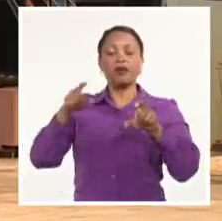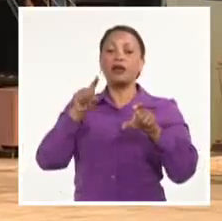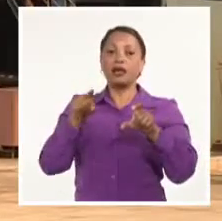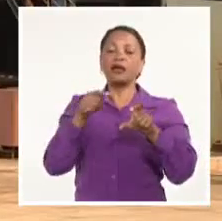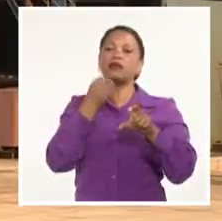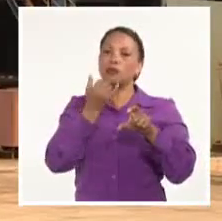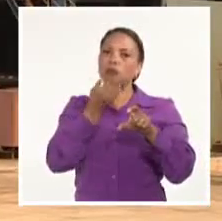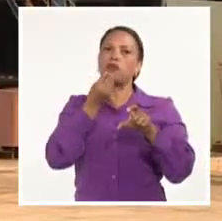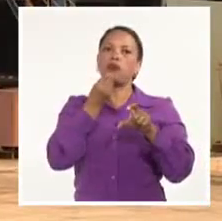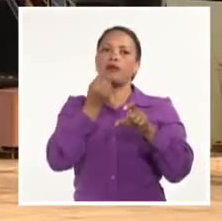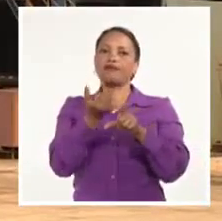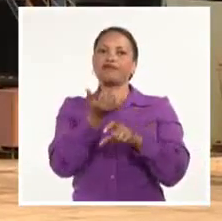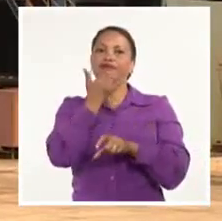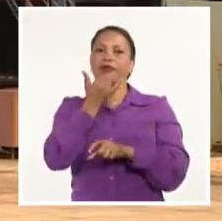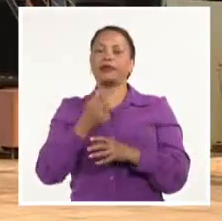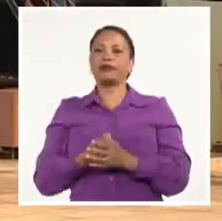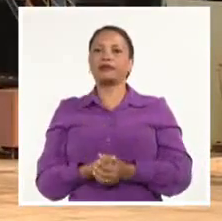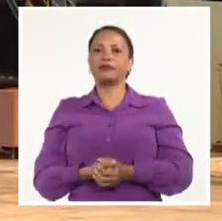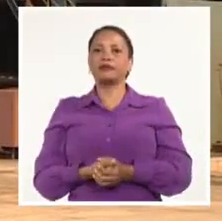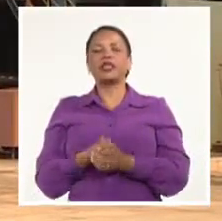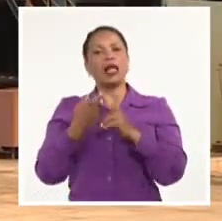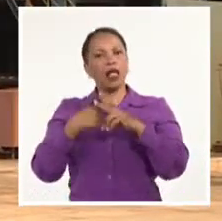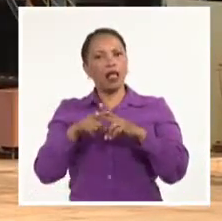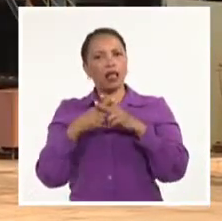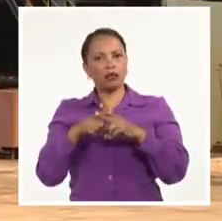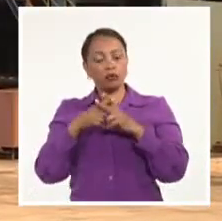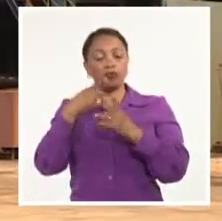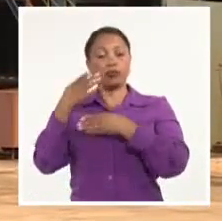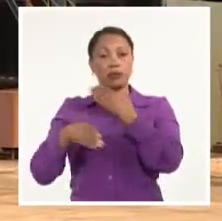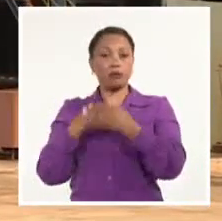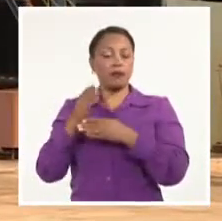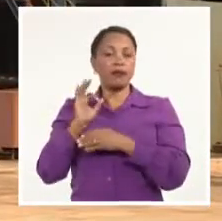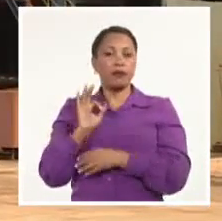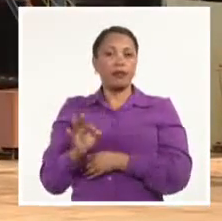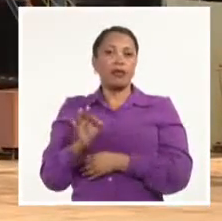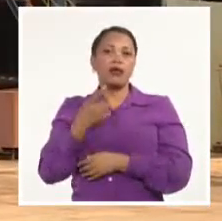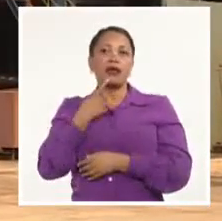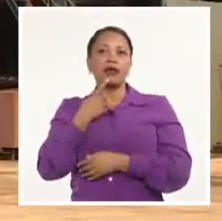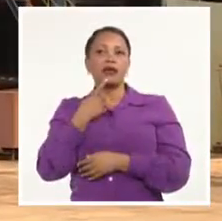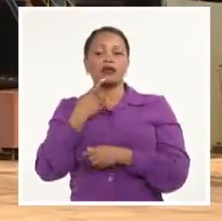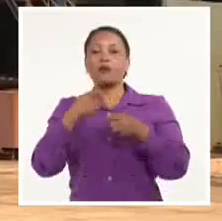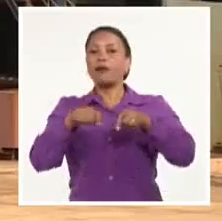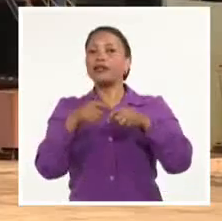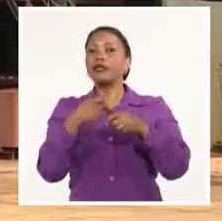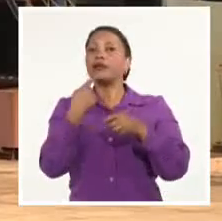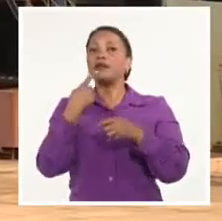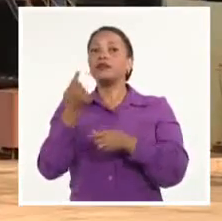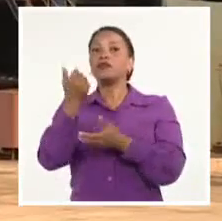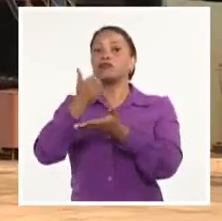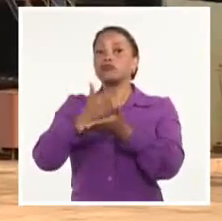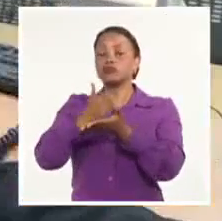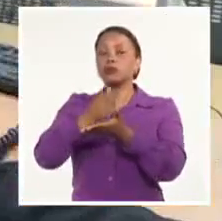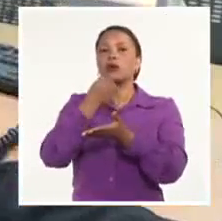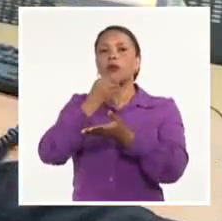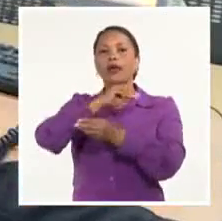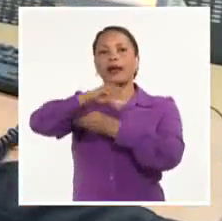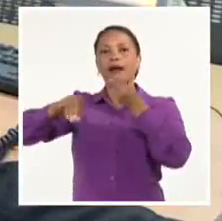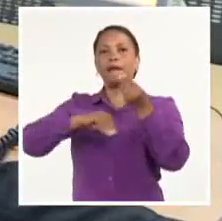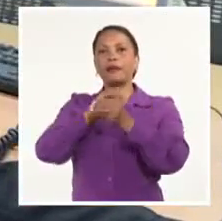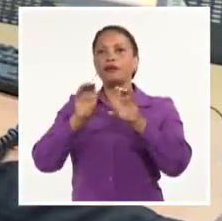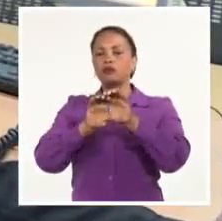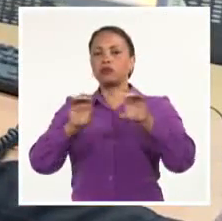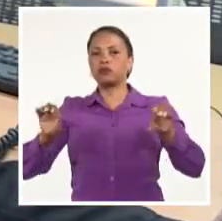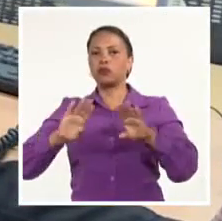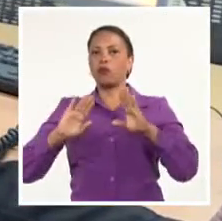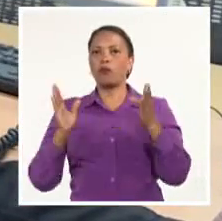pudieran fallar. Este saneamiento, esta solución a este problema sería en el mantenimiento capital, donde se sustituiría toda la tubería. Casi siempre